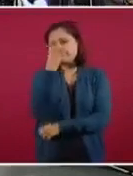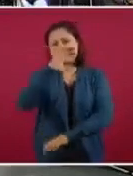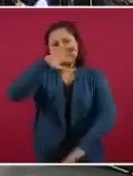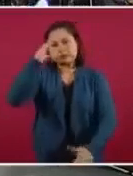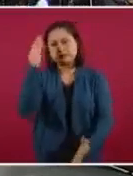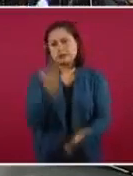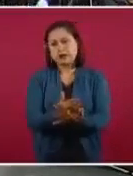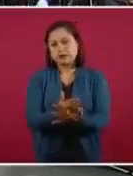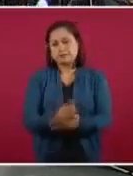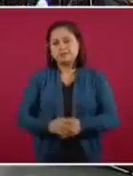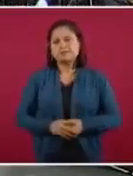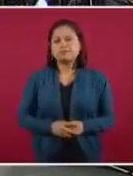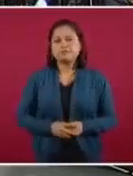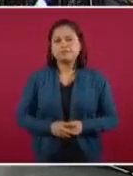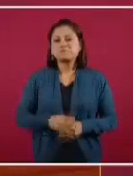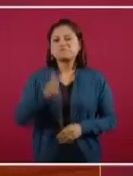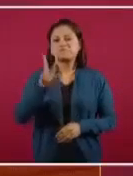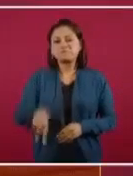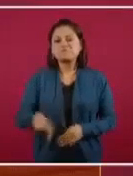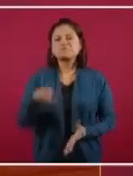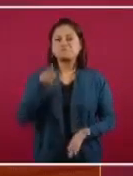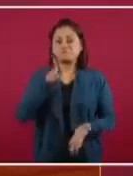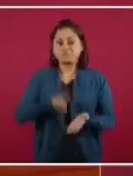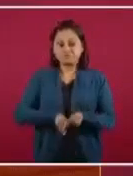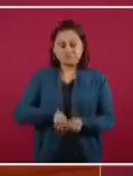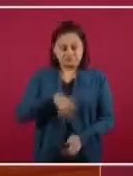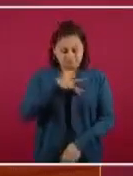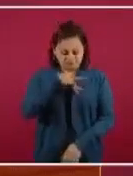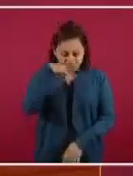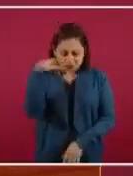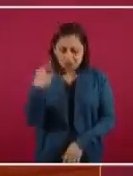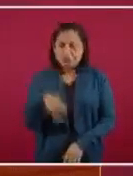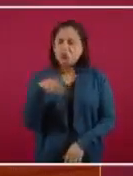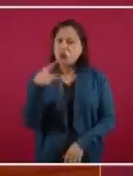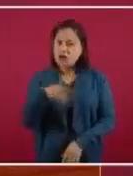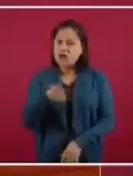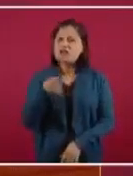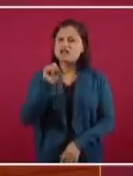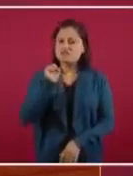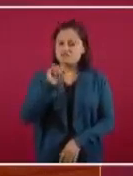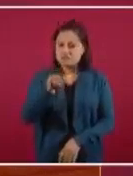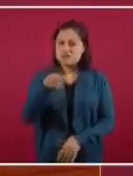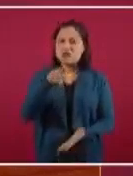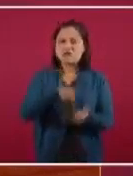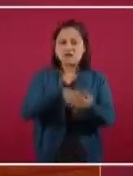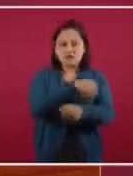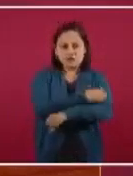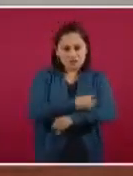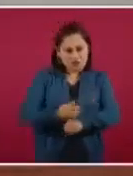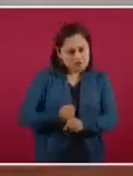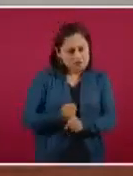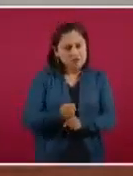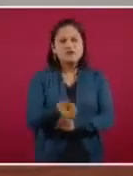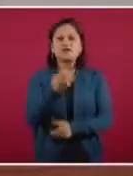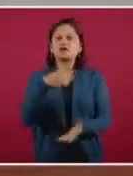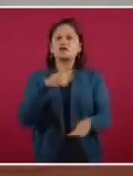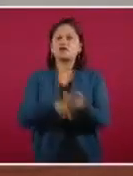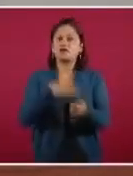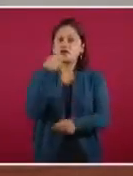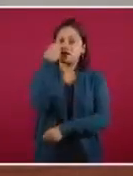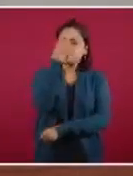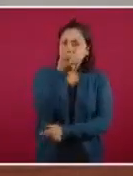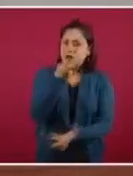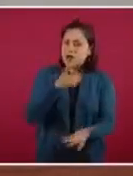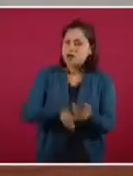basta. Nos duele todas las violencias, la doméstica, la familiar, la escolar, la